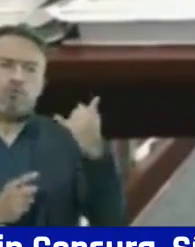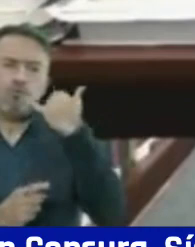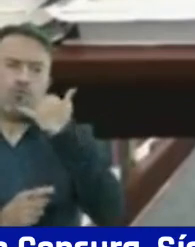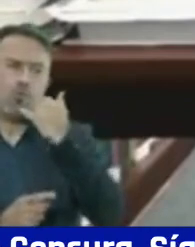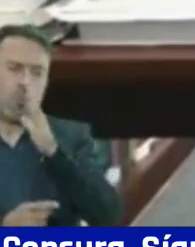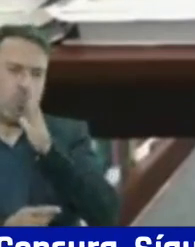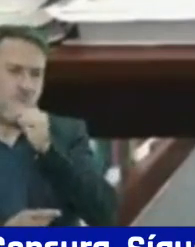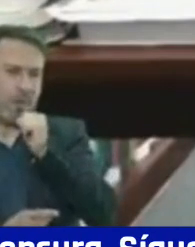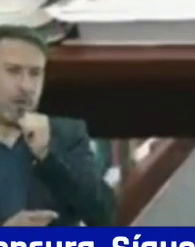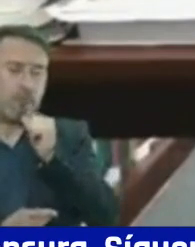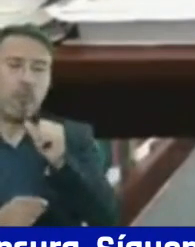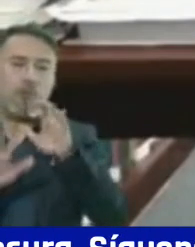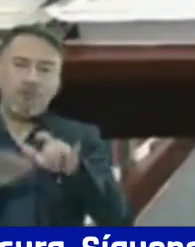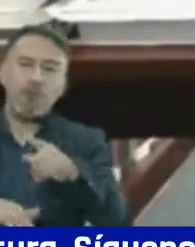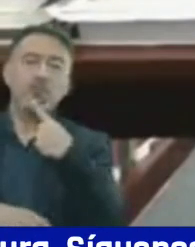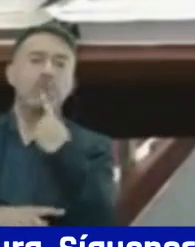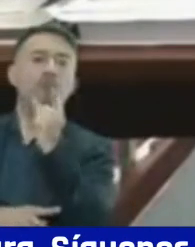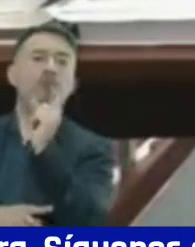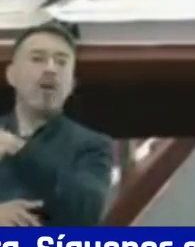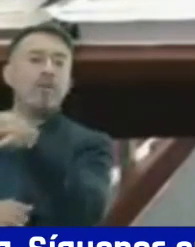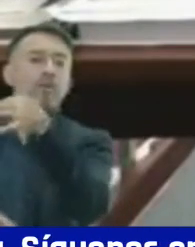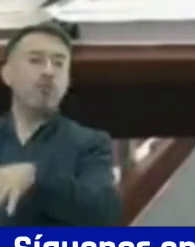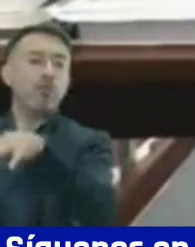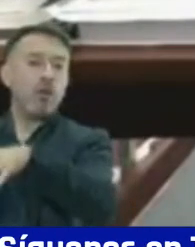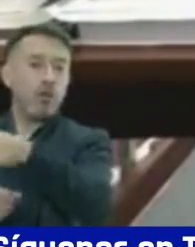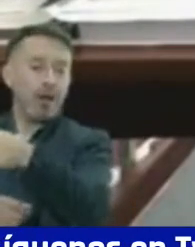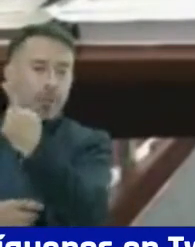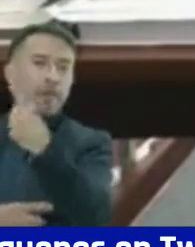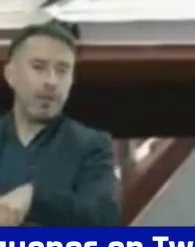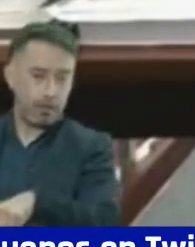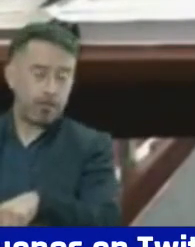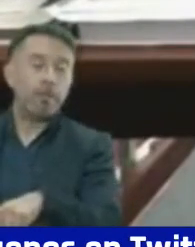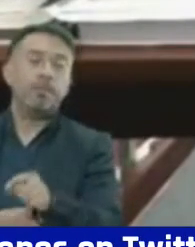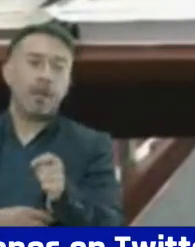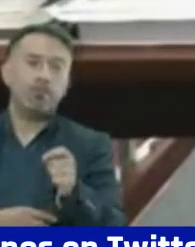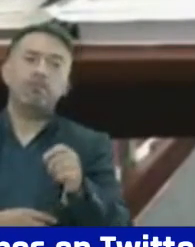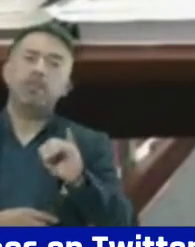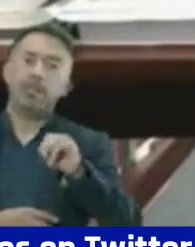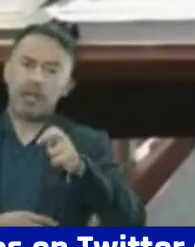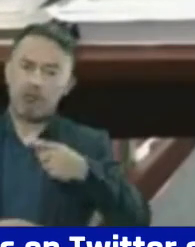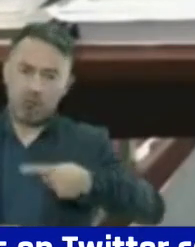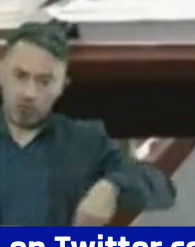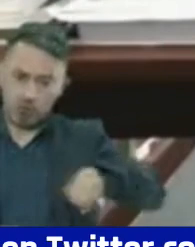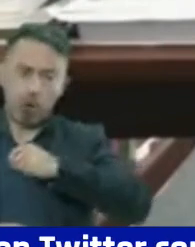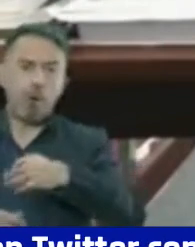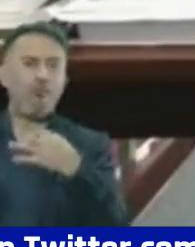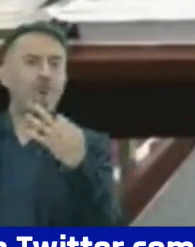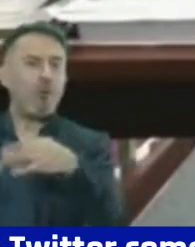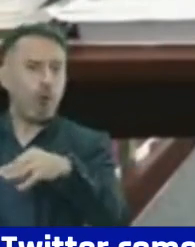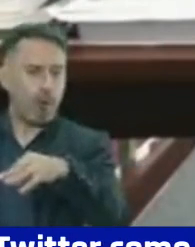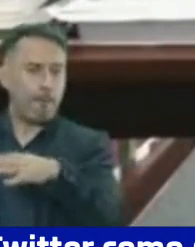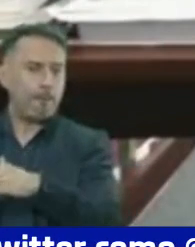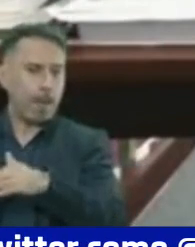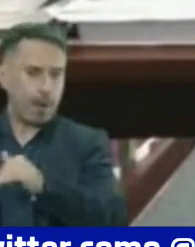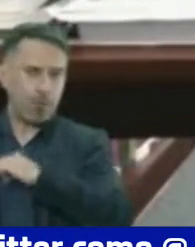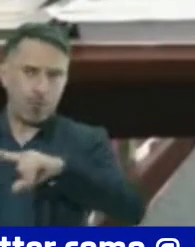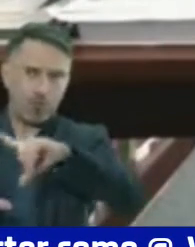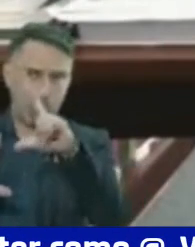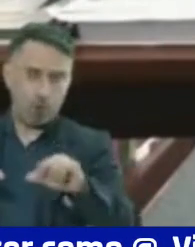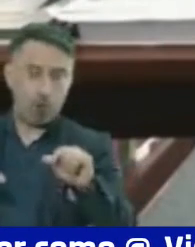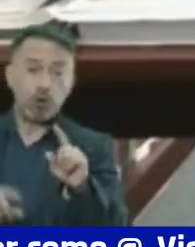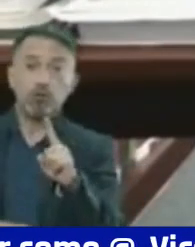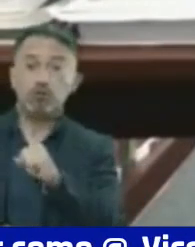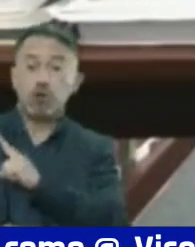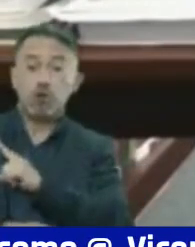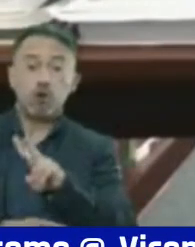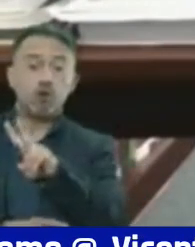incluso al tribunal, que finalmente ordenó al INE aceptar el uso de formatos en papel en todo el territorio nacional y no solo en los 204 municipios